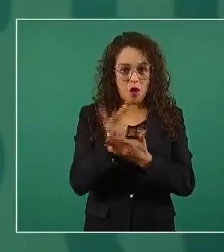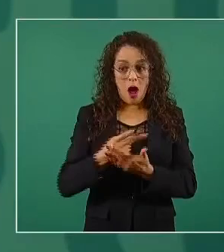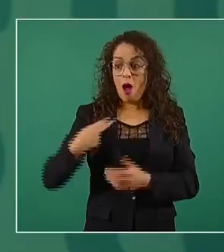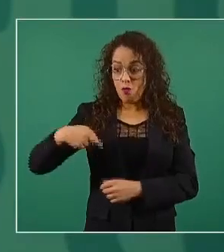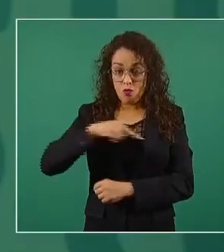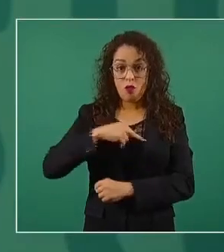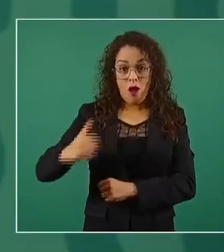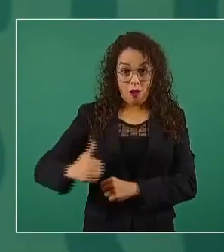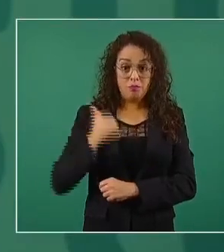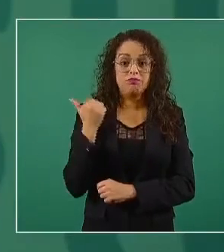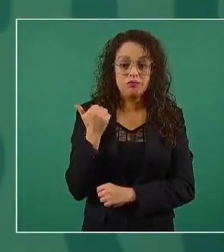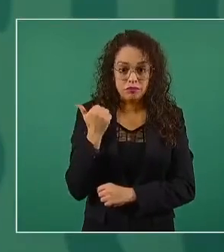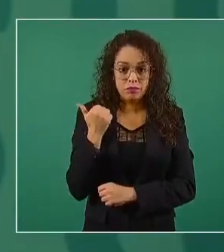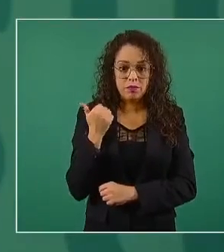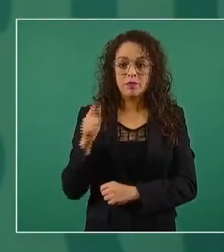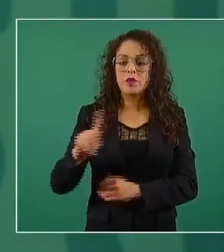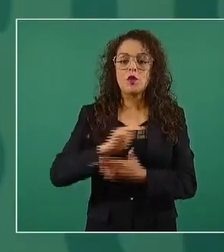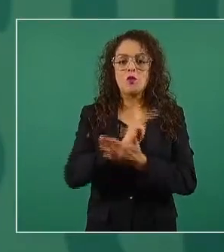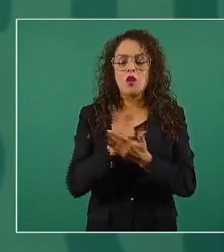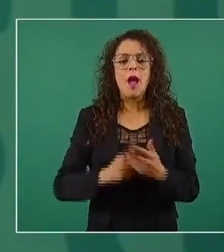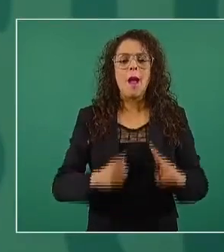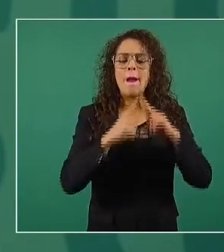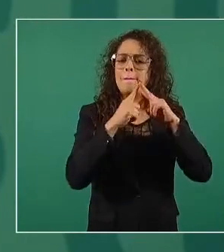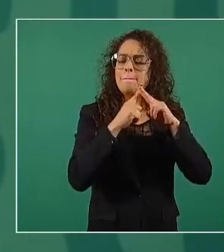el programa de matemáticas